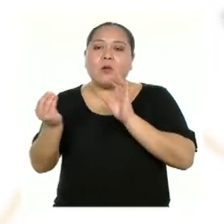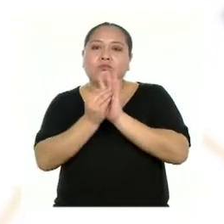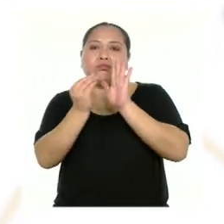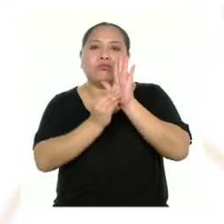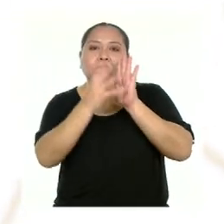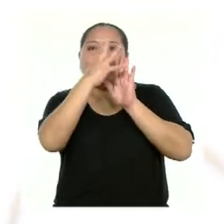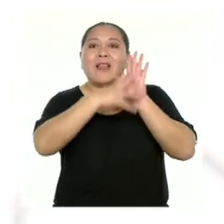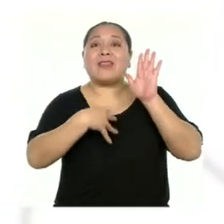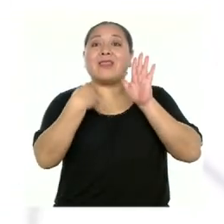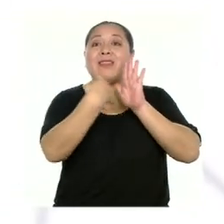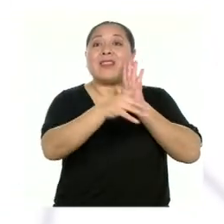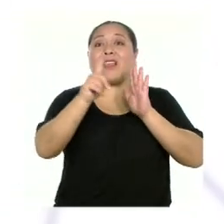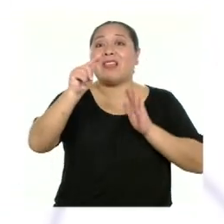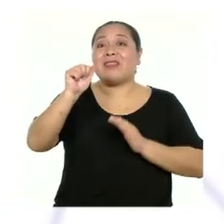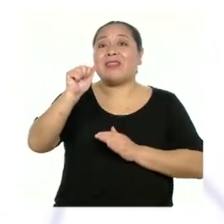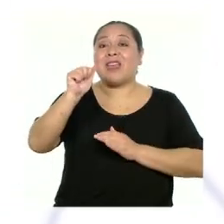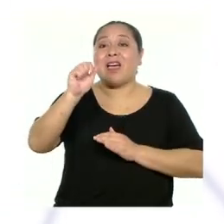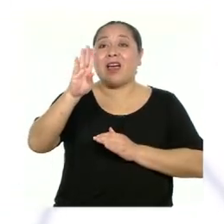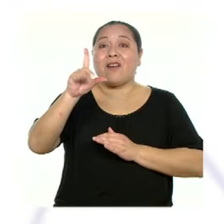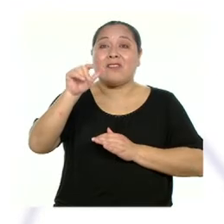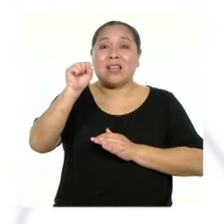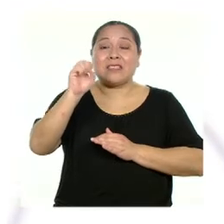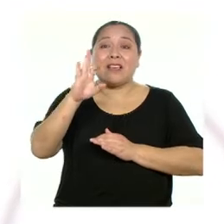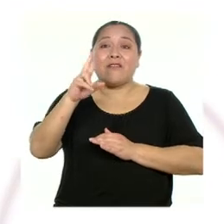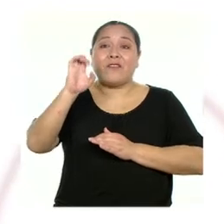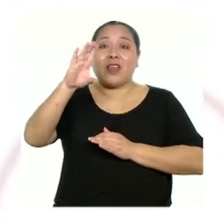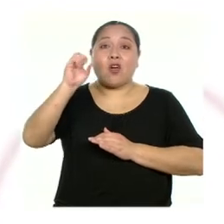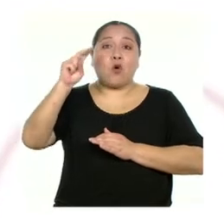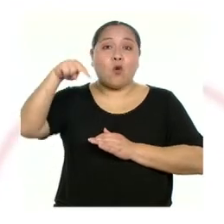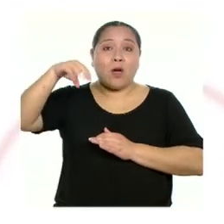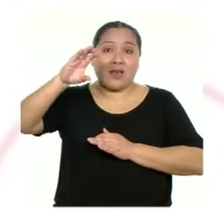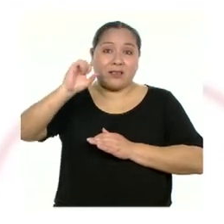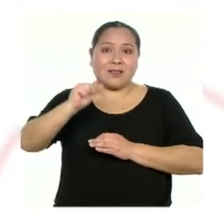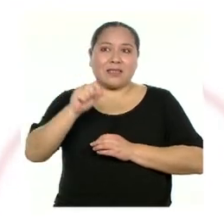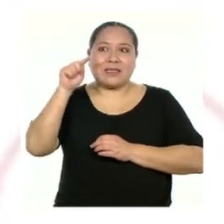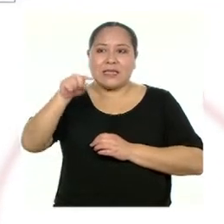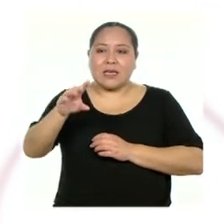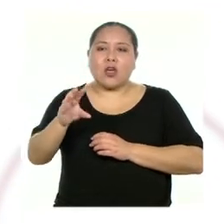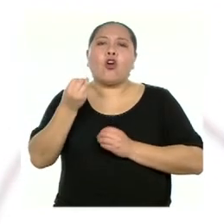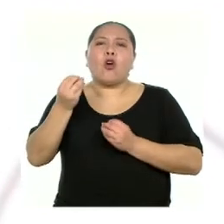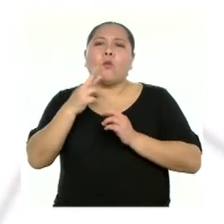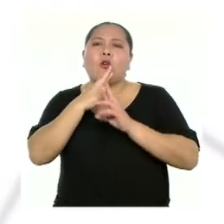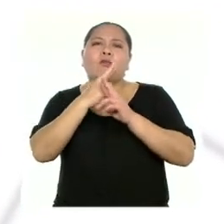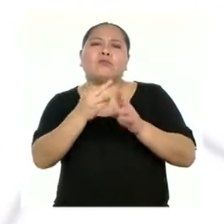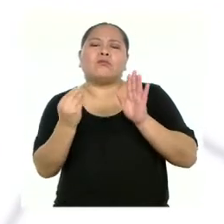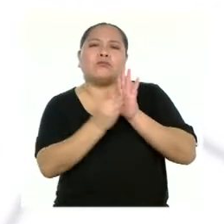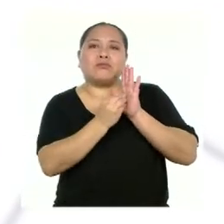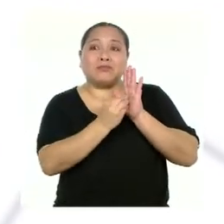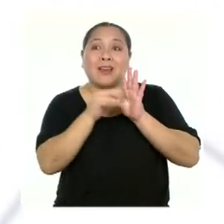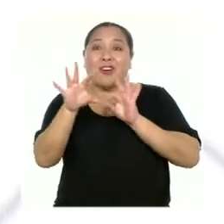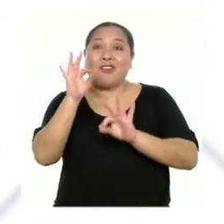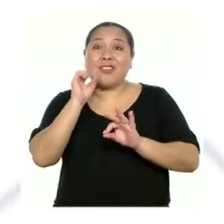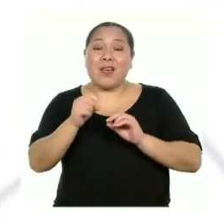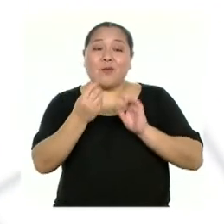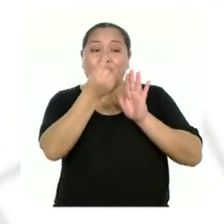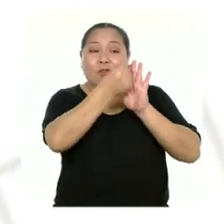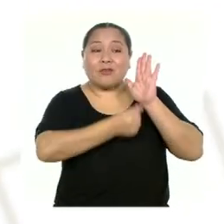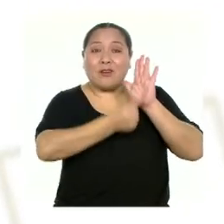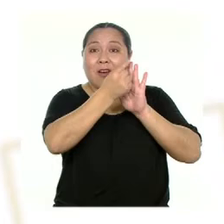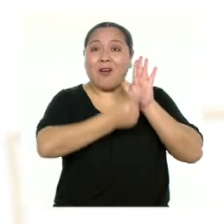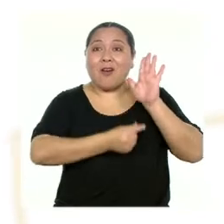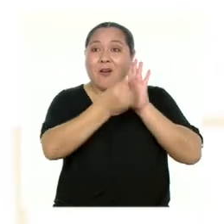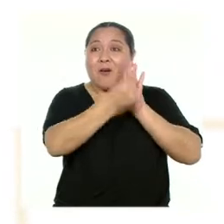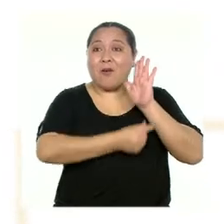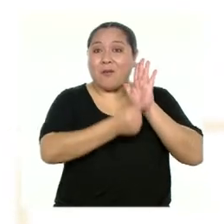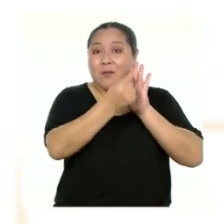frecuencias. Y, para comunicar lo que habíamos encontrado, encontramos dos formas, con gráficos y medidas resumen o